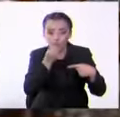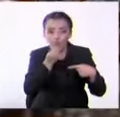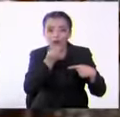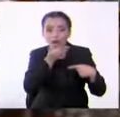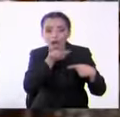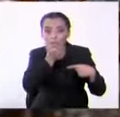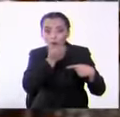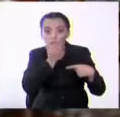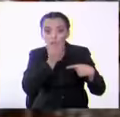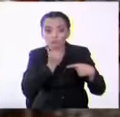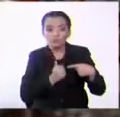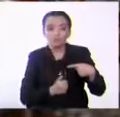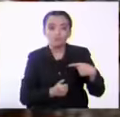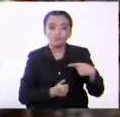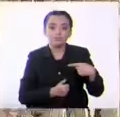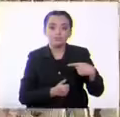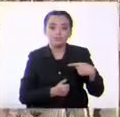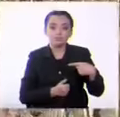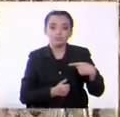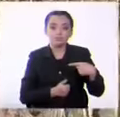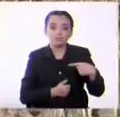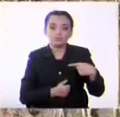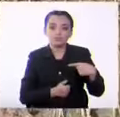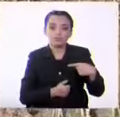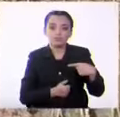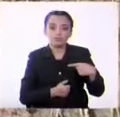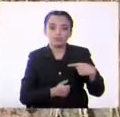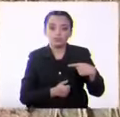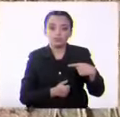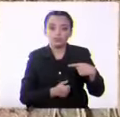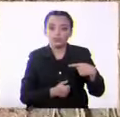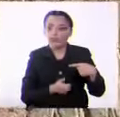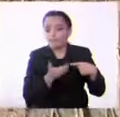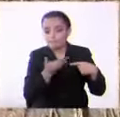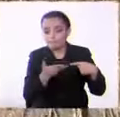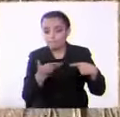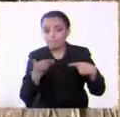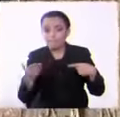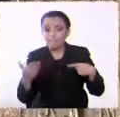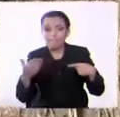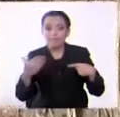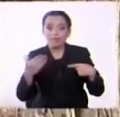También bienes como materias primas.